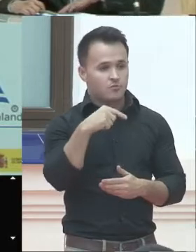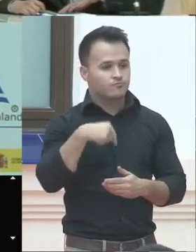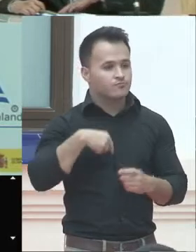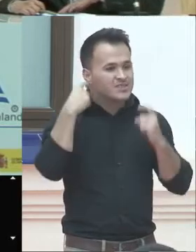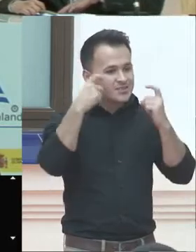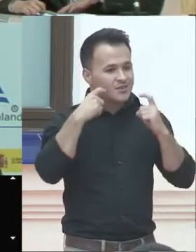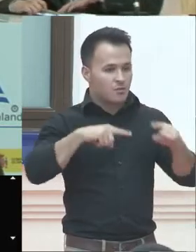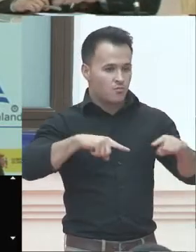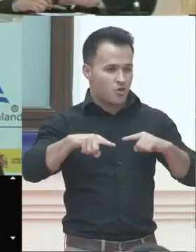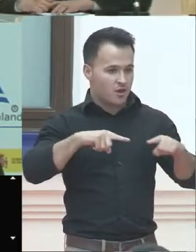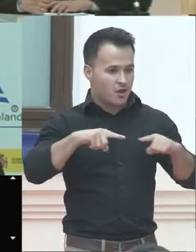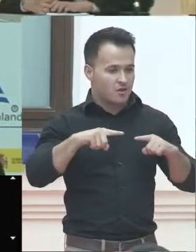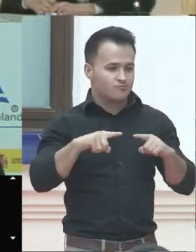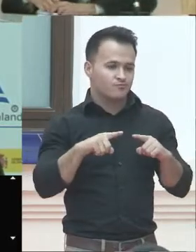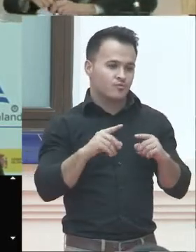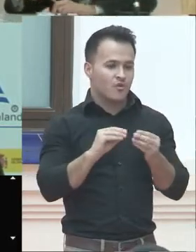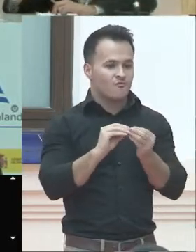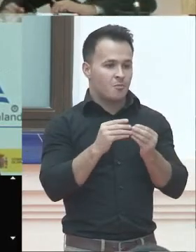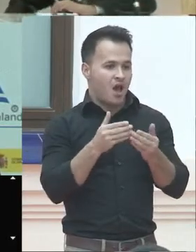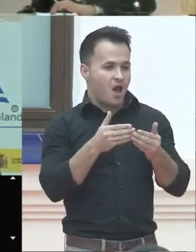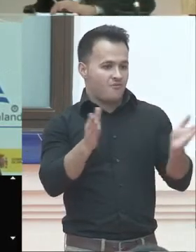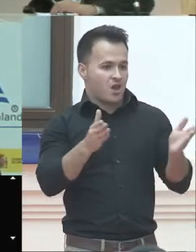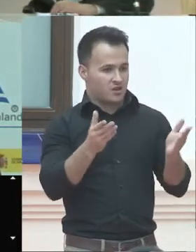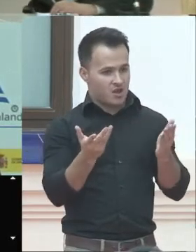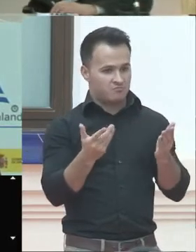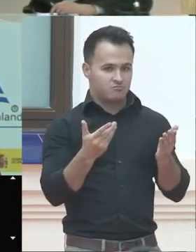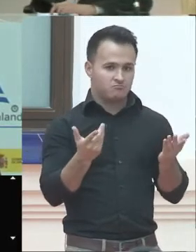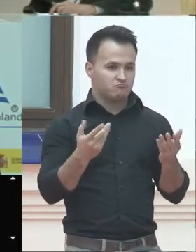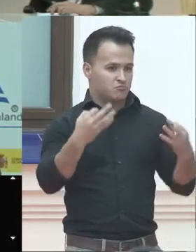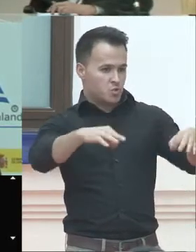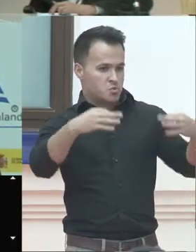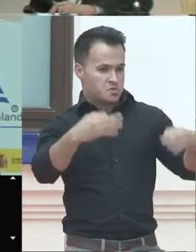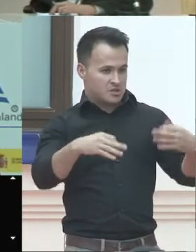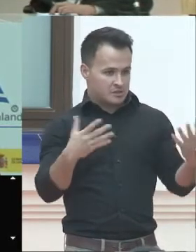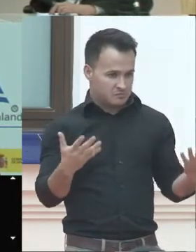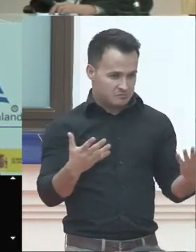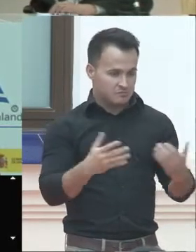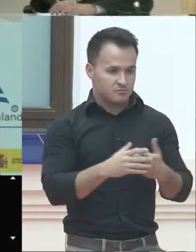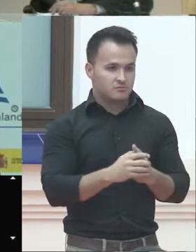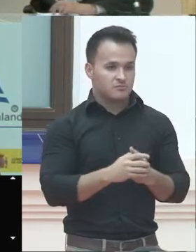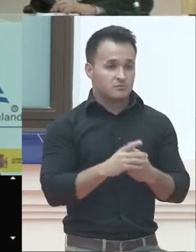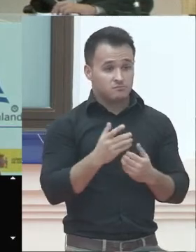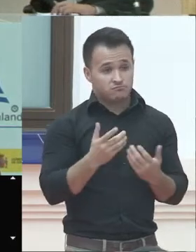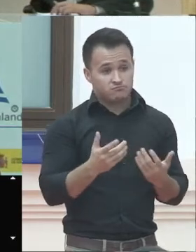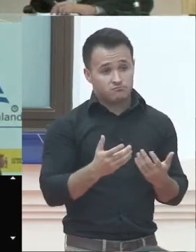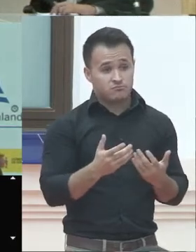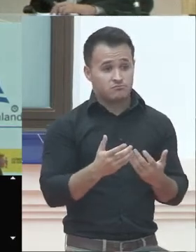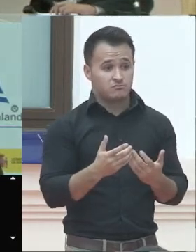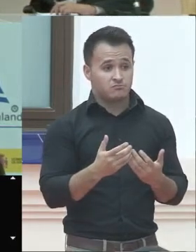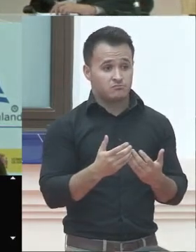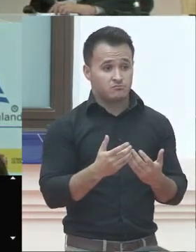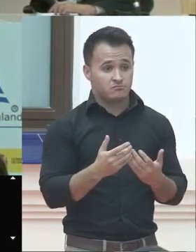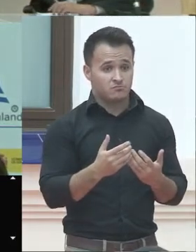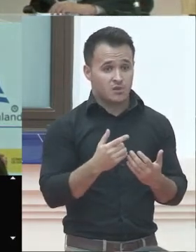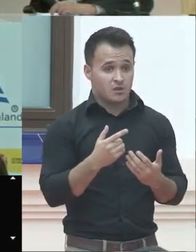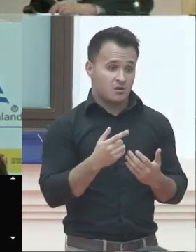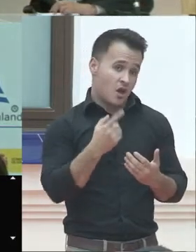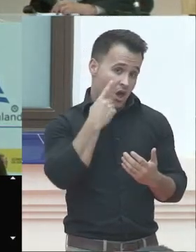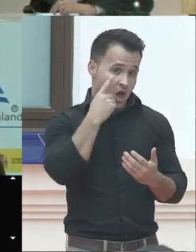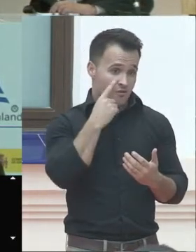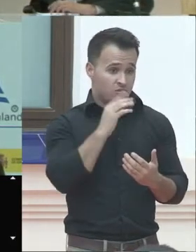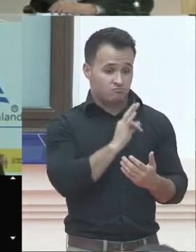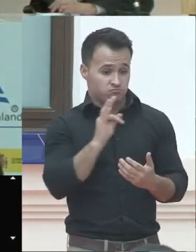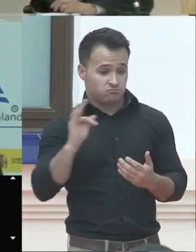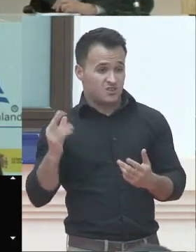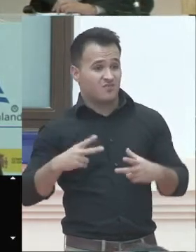intentar moderar de una forma abierta y coloquial, no hay presentaciones. También me agradaría mucho que, en lugar de esperarnos al final del turno, si